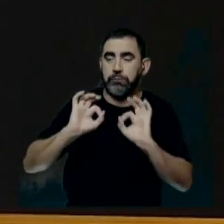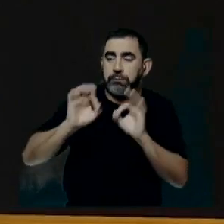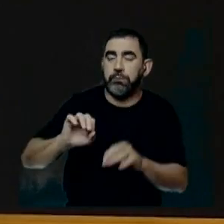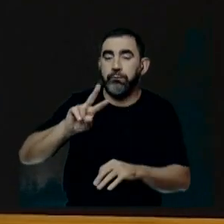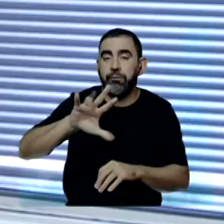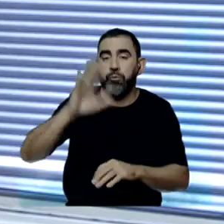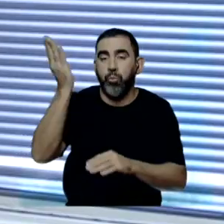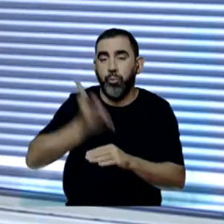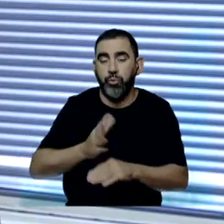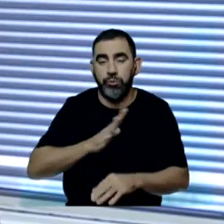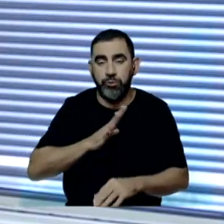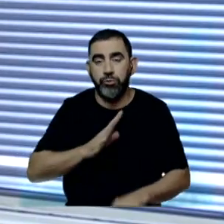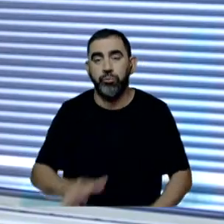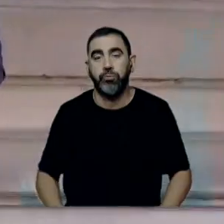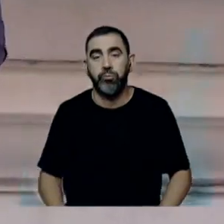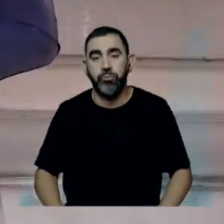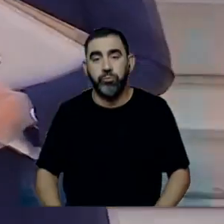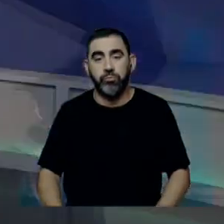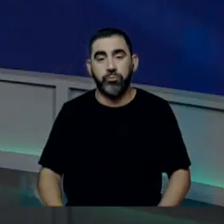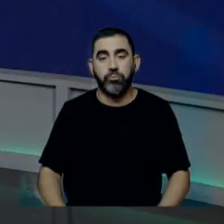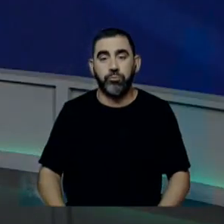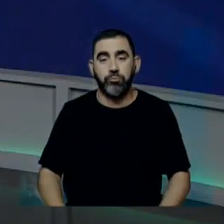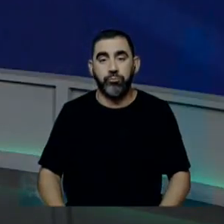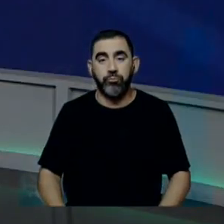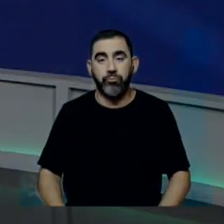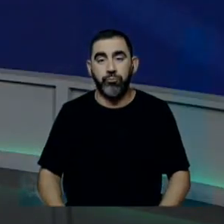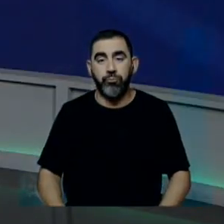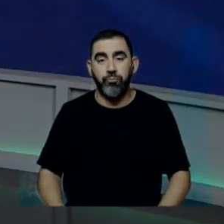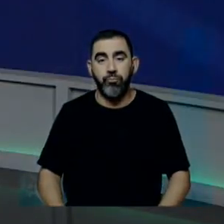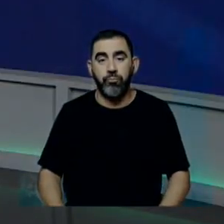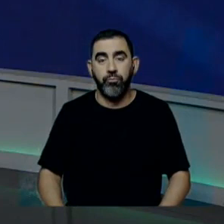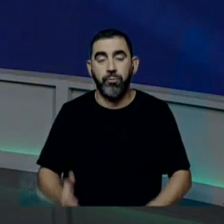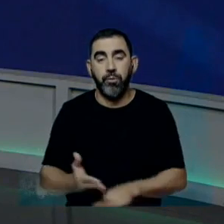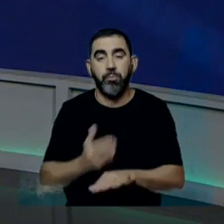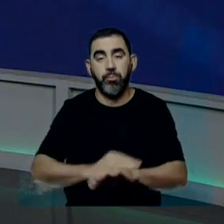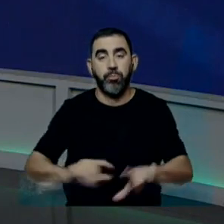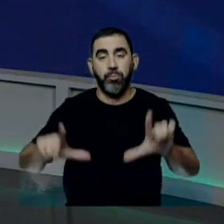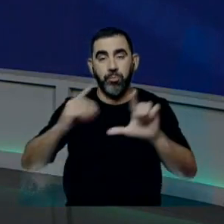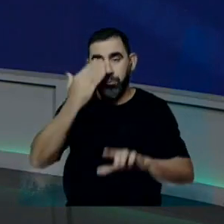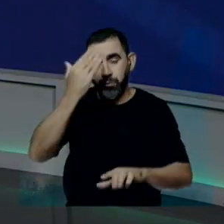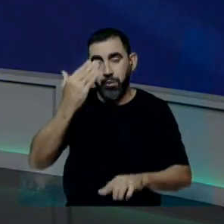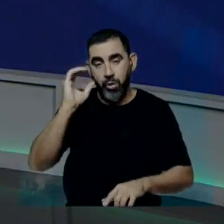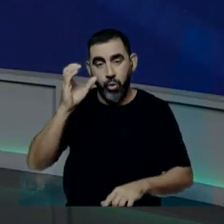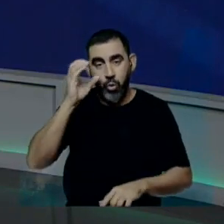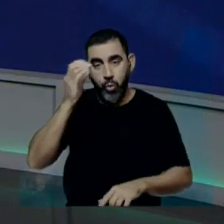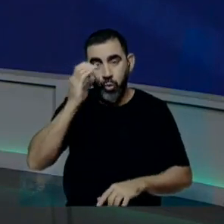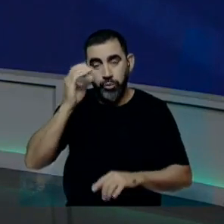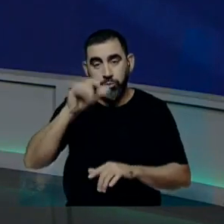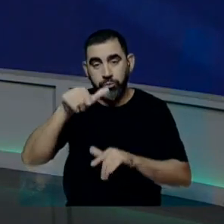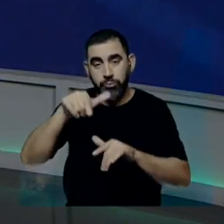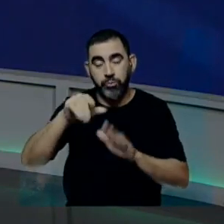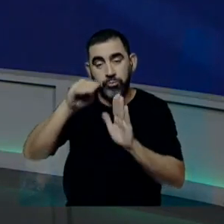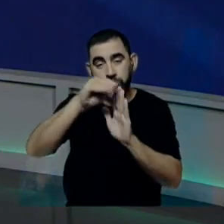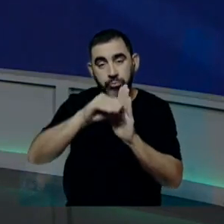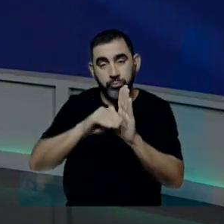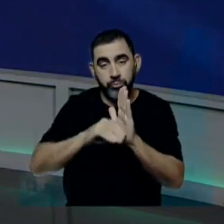el 25% de menciones. Les contamos ahora que la precandidata del Frente Amplio, Carolina Cose, lanzó un